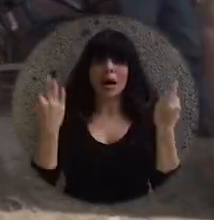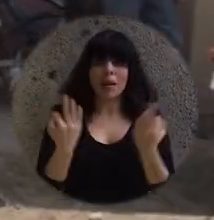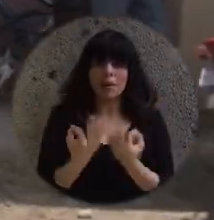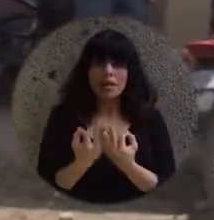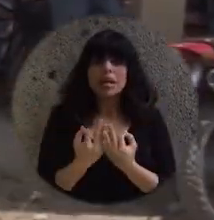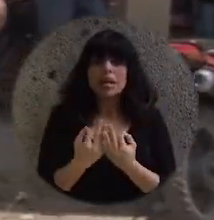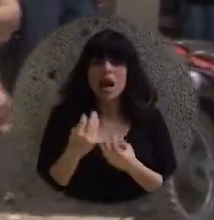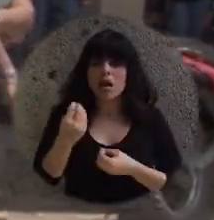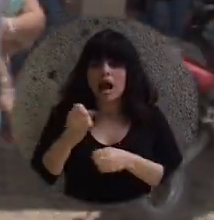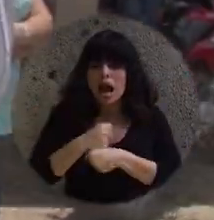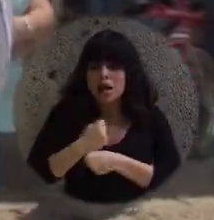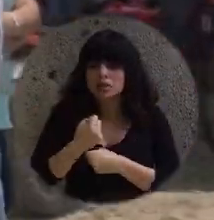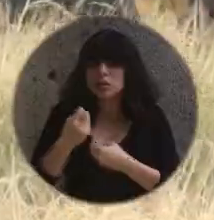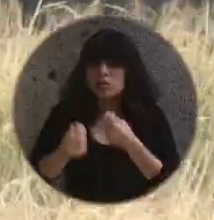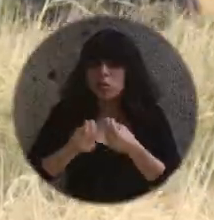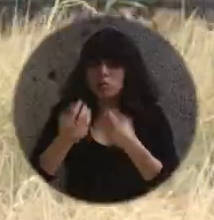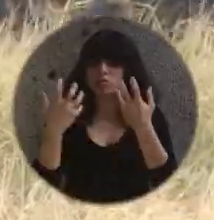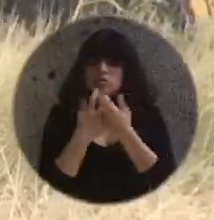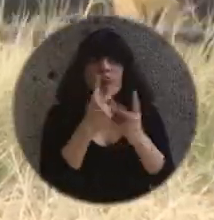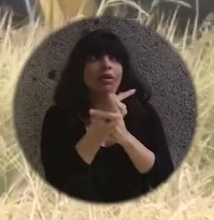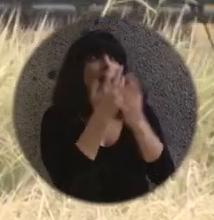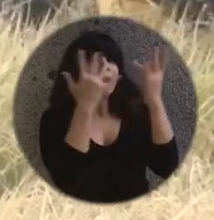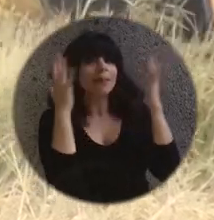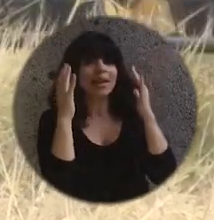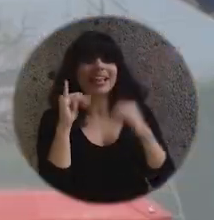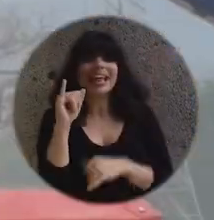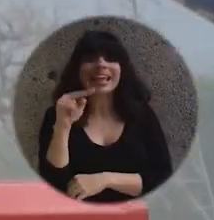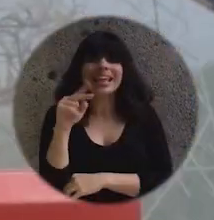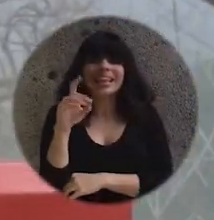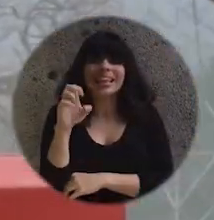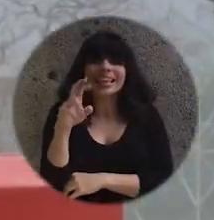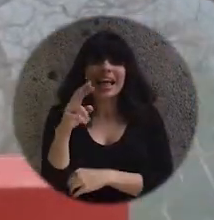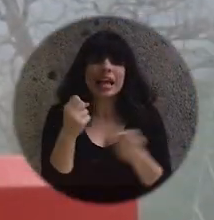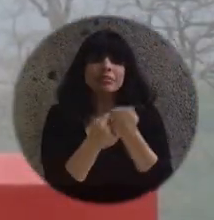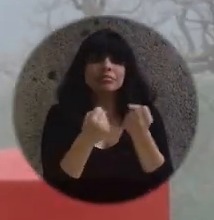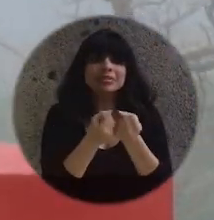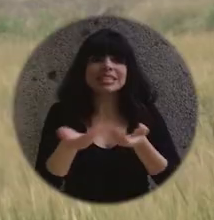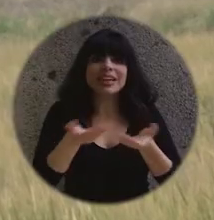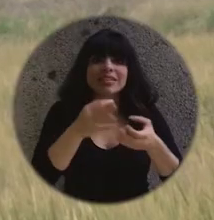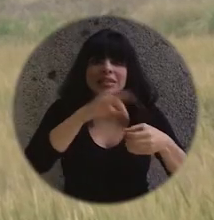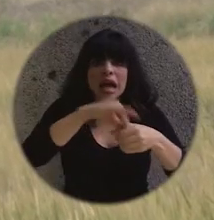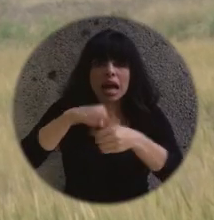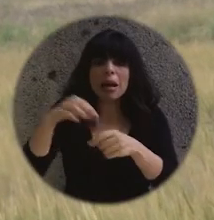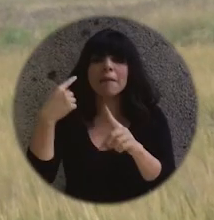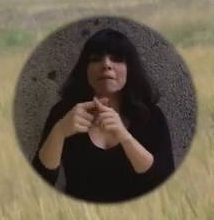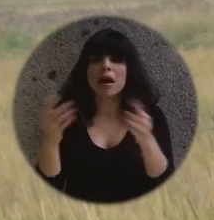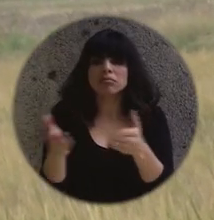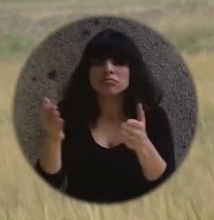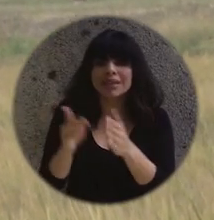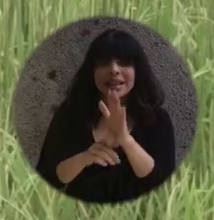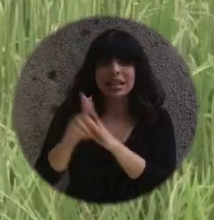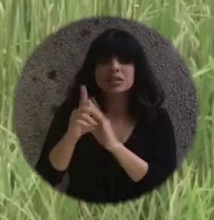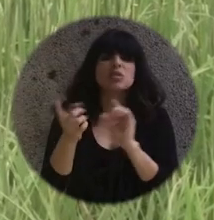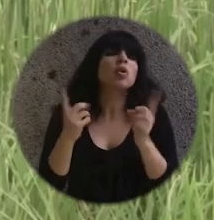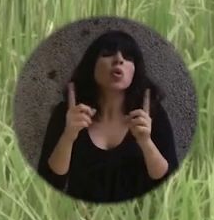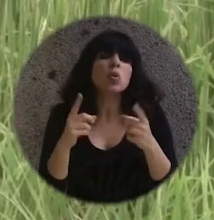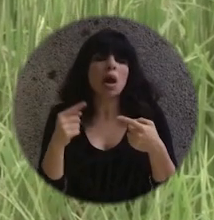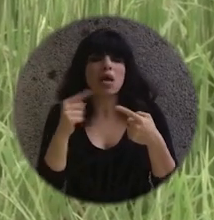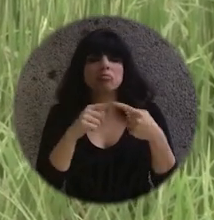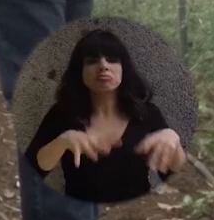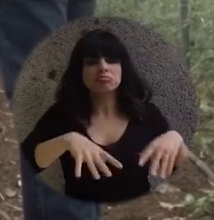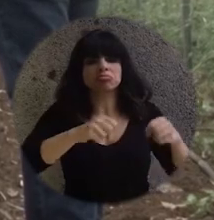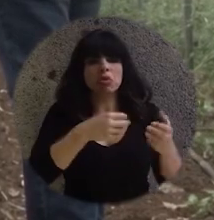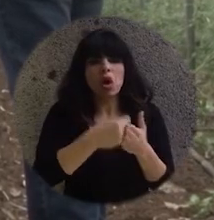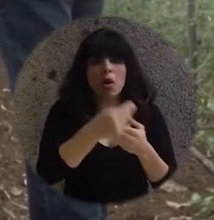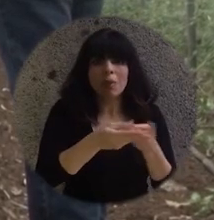prácticas de producción sostenible. El INDER fortaleció los servicios agrarios y de desarrollo, entre ellos adquisición de